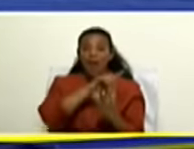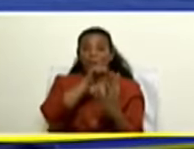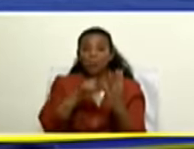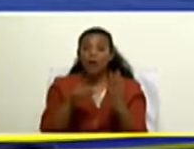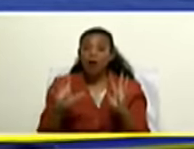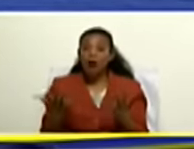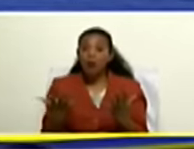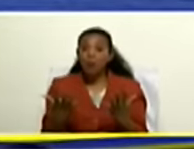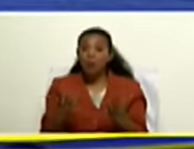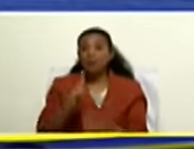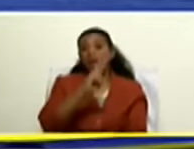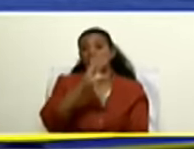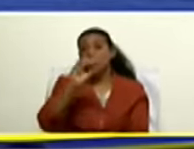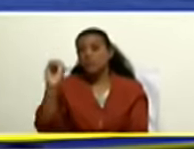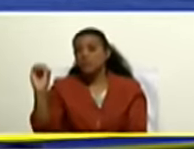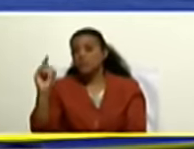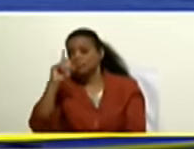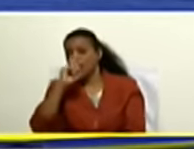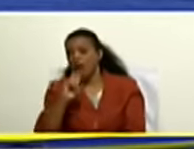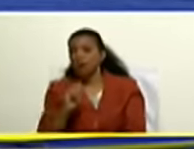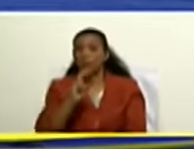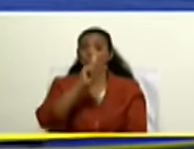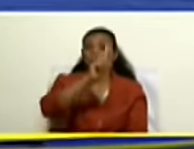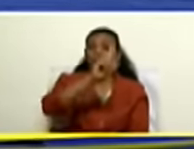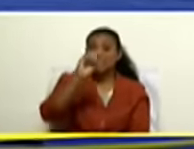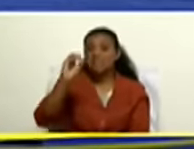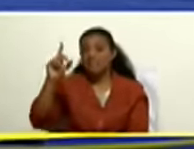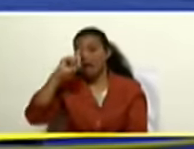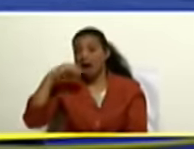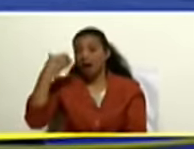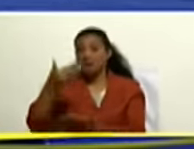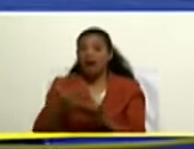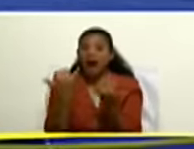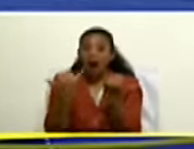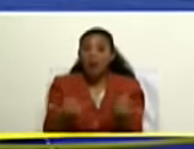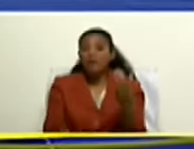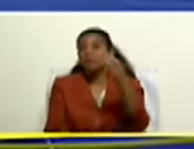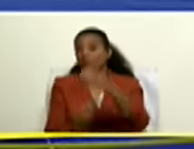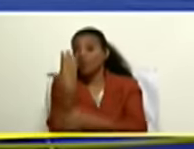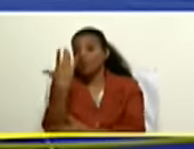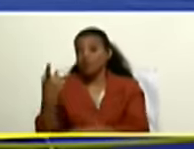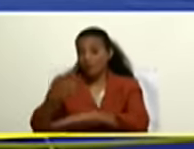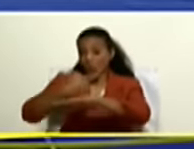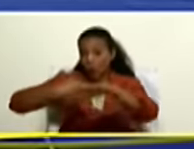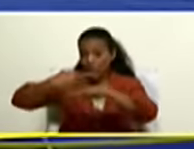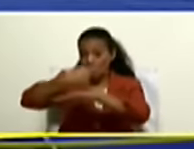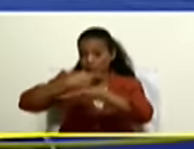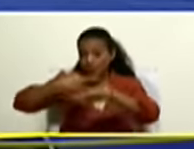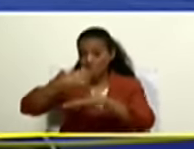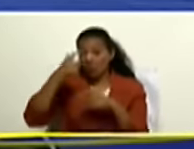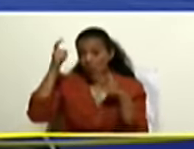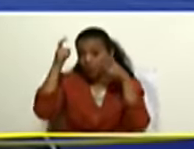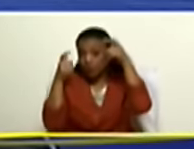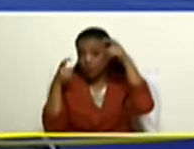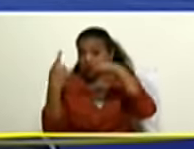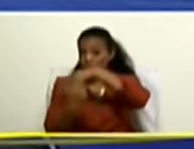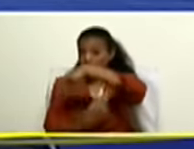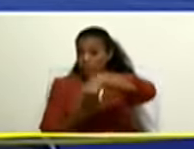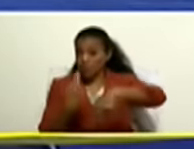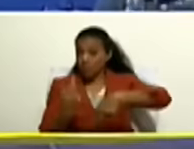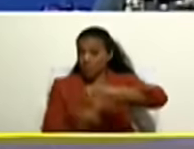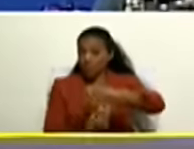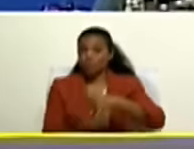algunas bicentenarias, algunas centenarias, y las academias fundadas por la Revolución